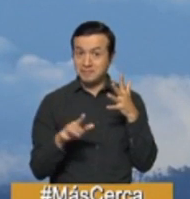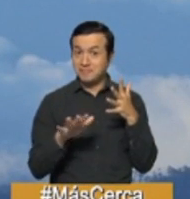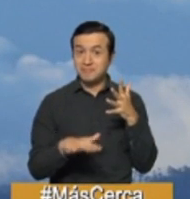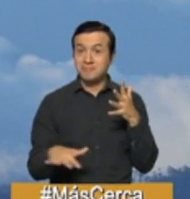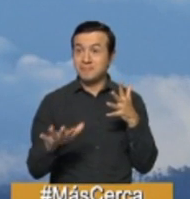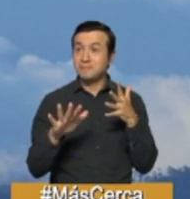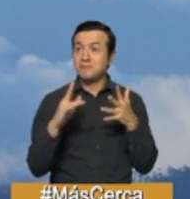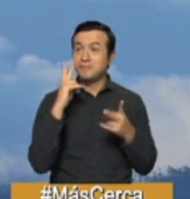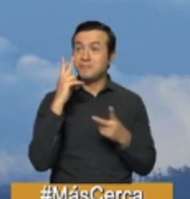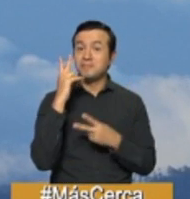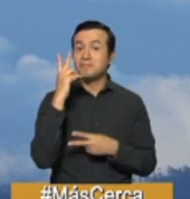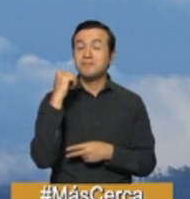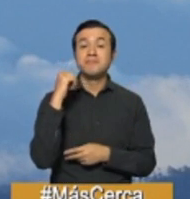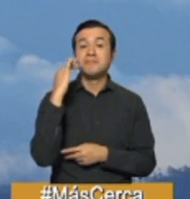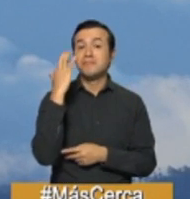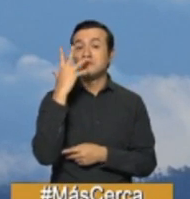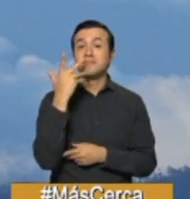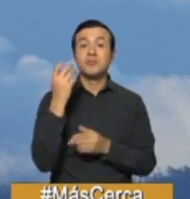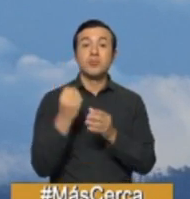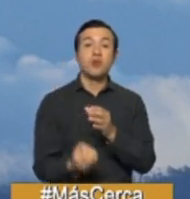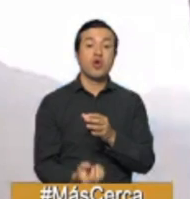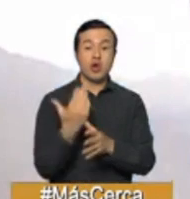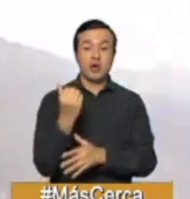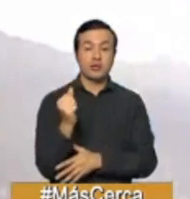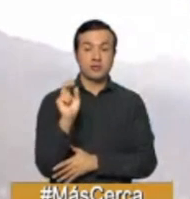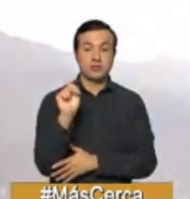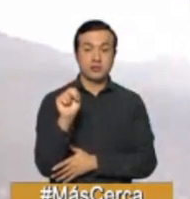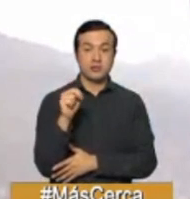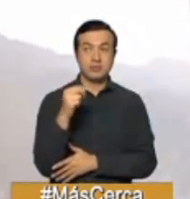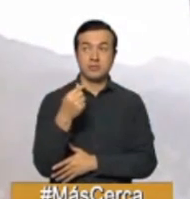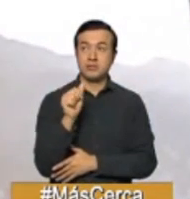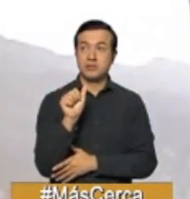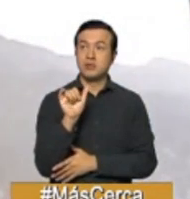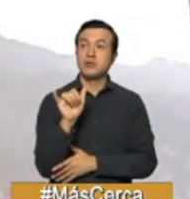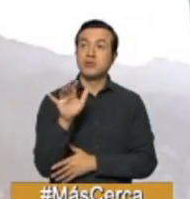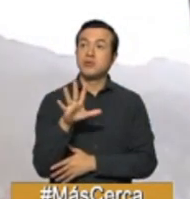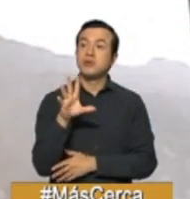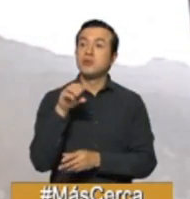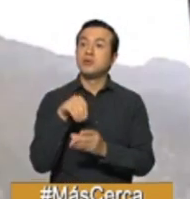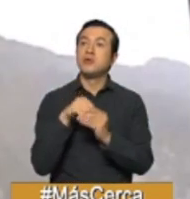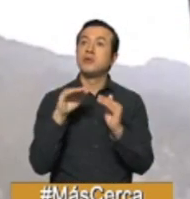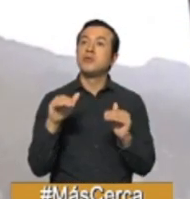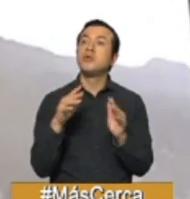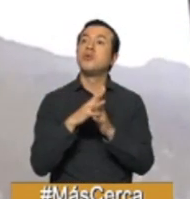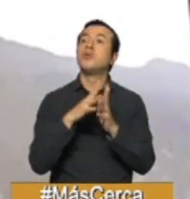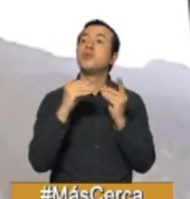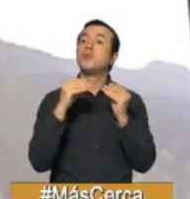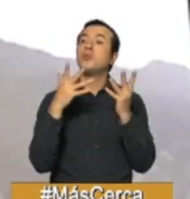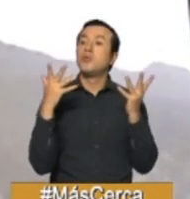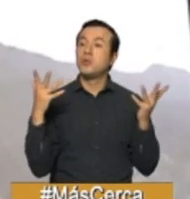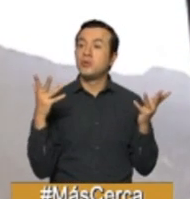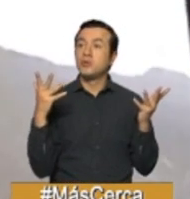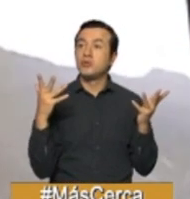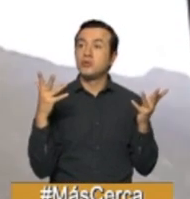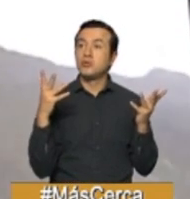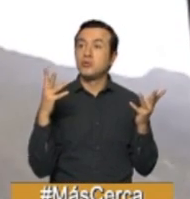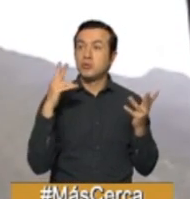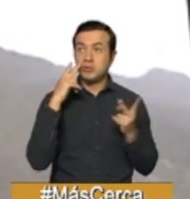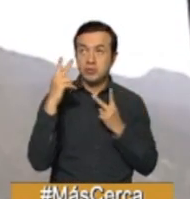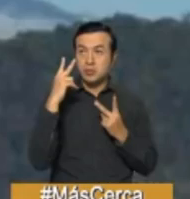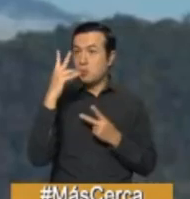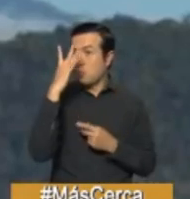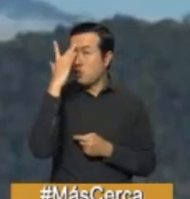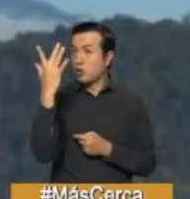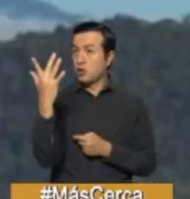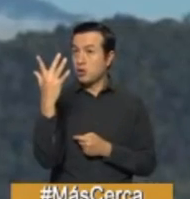principales atractivos turísticos es el volcán Sangay, que constituye una elevación de gran interés geológico debido